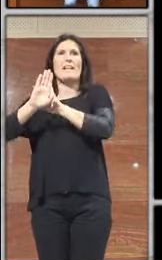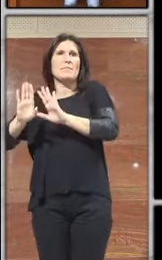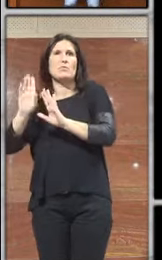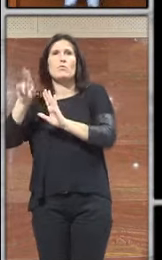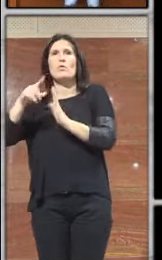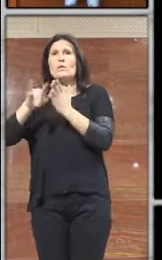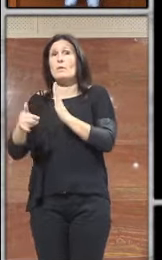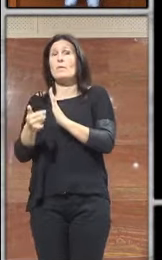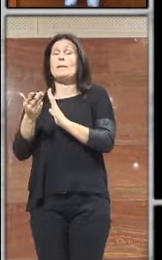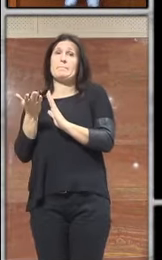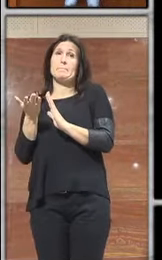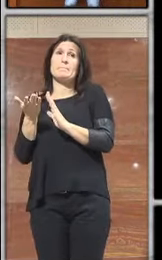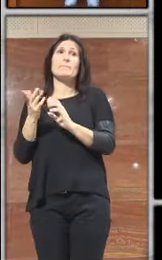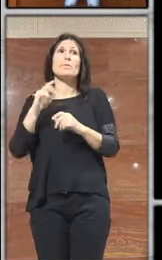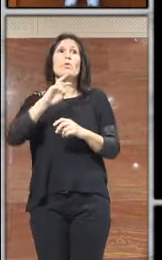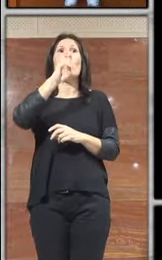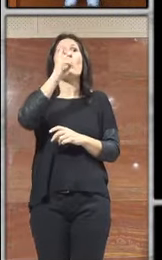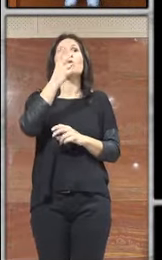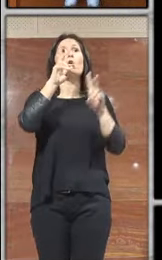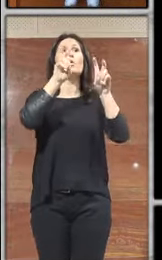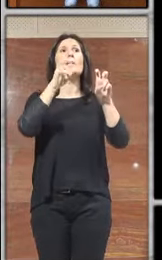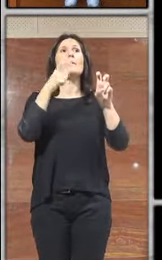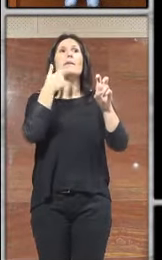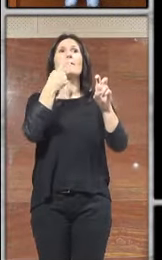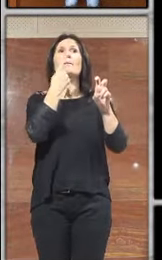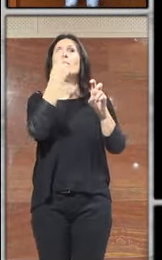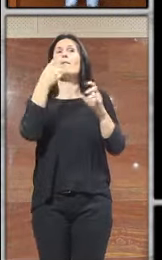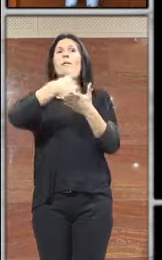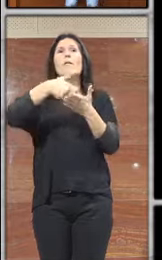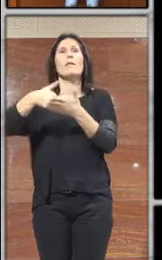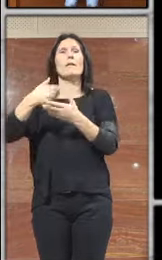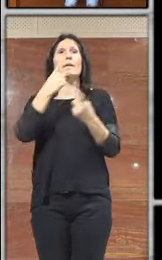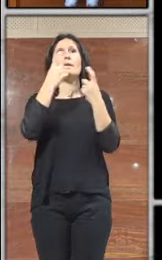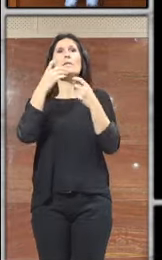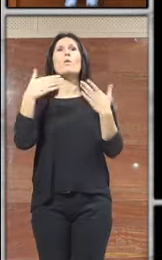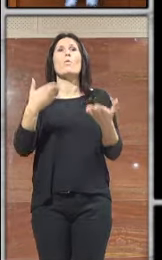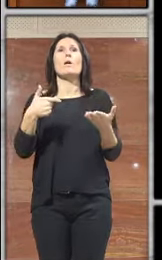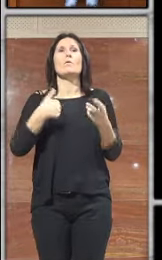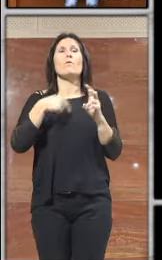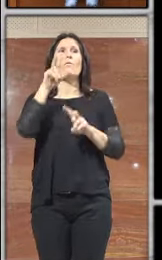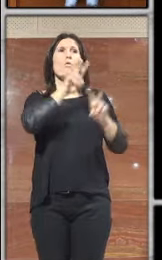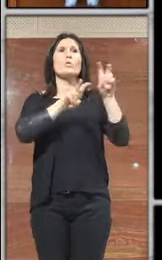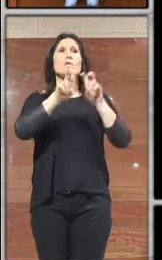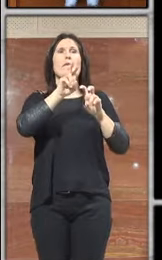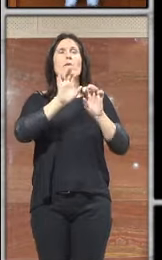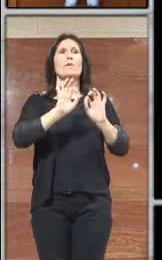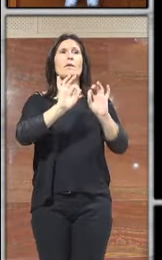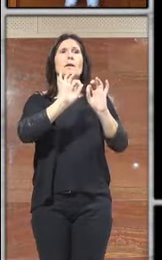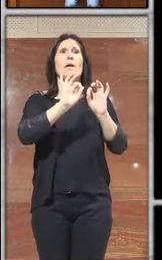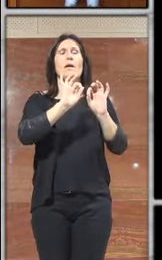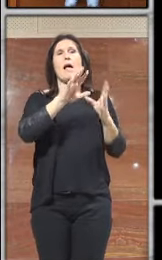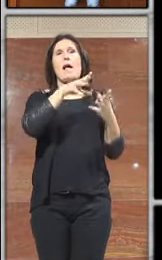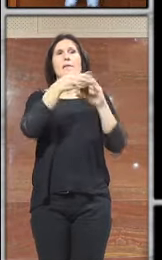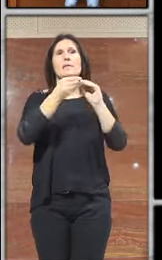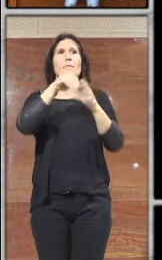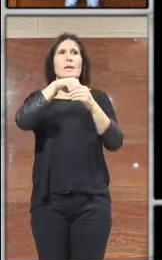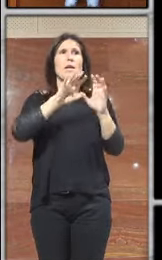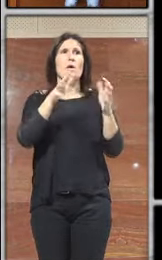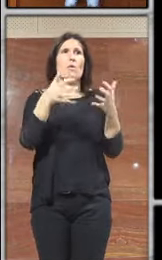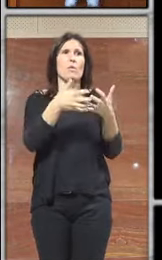Vale. Otro tema que se estaba demandando como una necesidad es un buscador adaptado para la web. Entonces, que pudiéramos